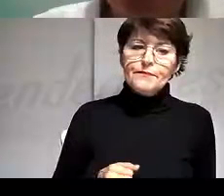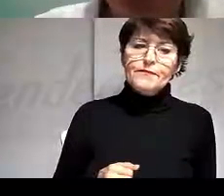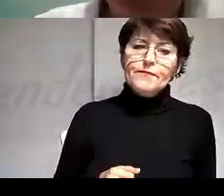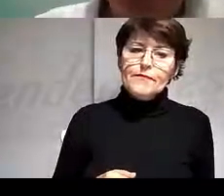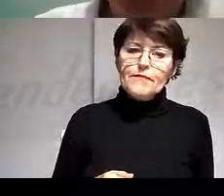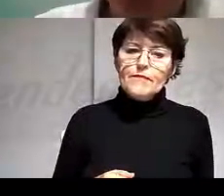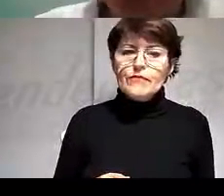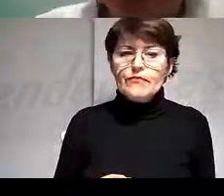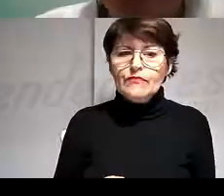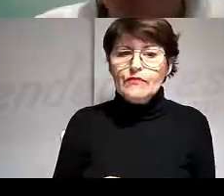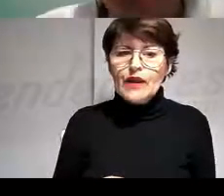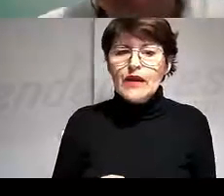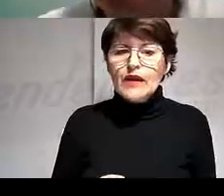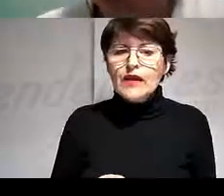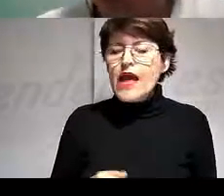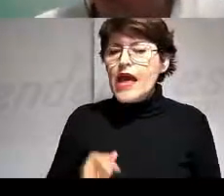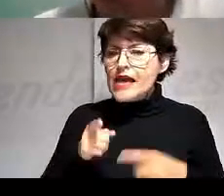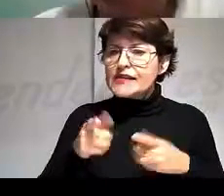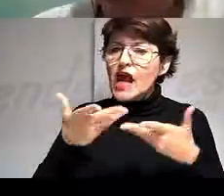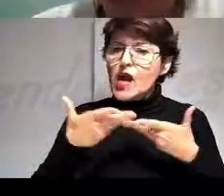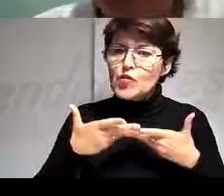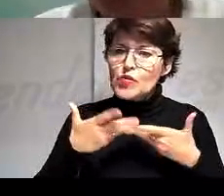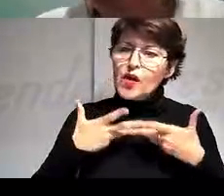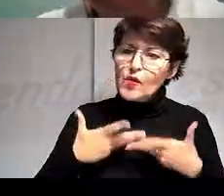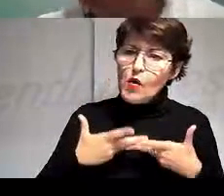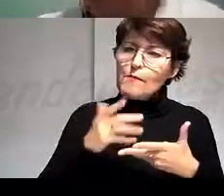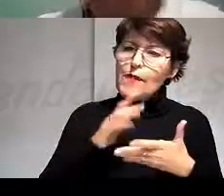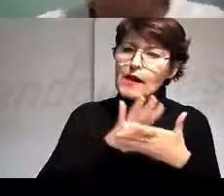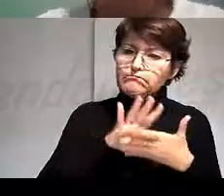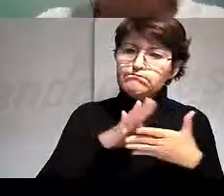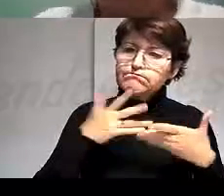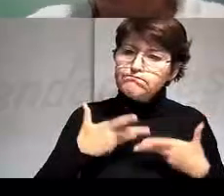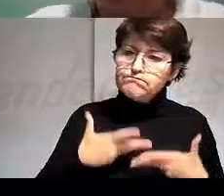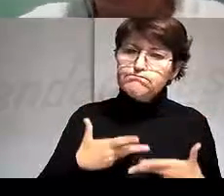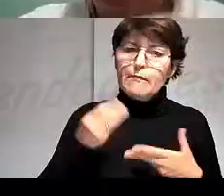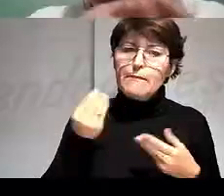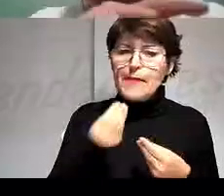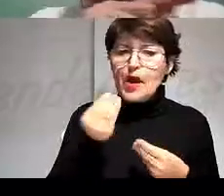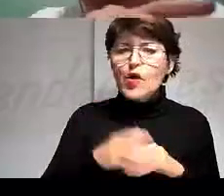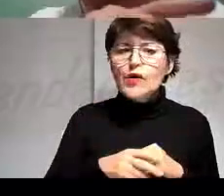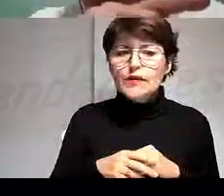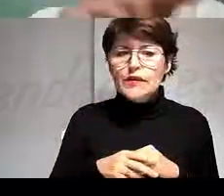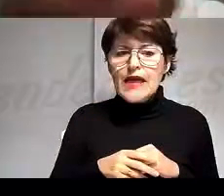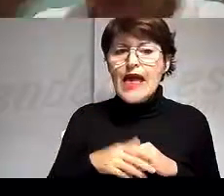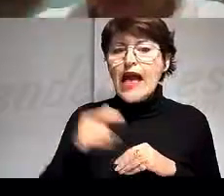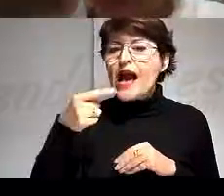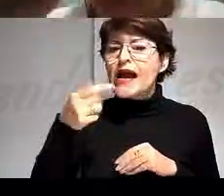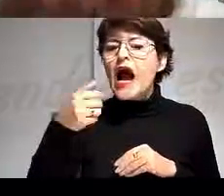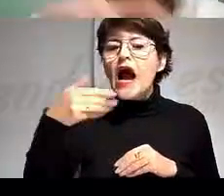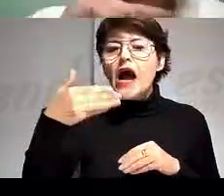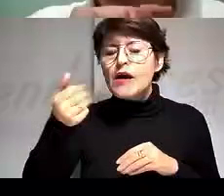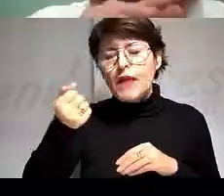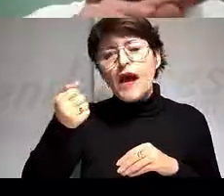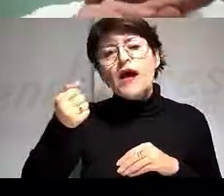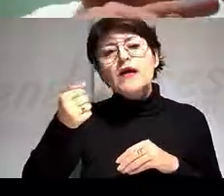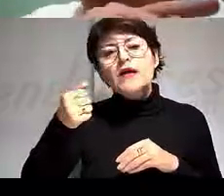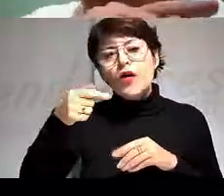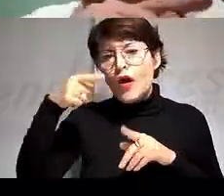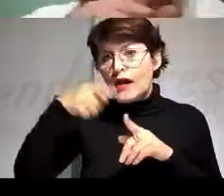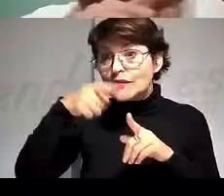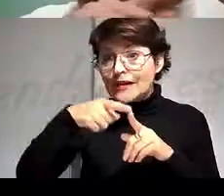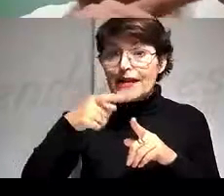quizás el neurotransmisor sedante más importante del cuerpo. Pensad que en el mismo receptor del GABA, allí donde actúa el GABA para sedarnos, es donde actúan